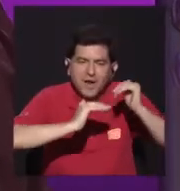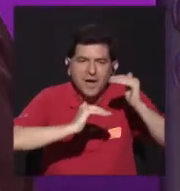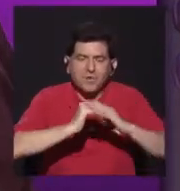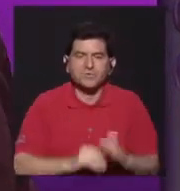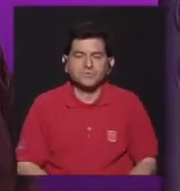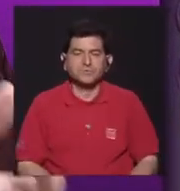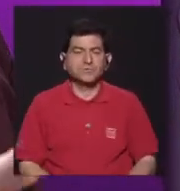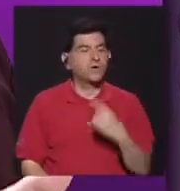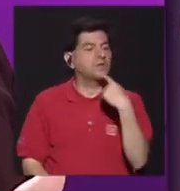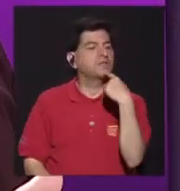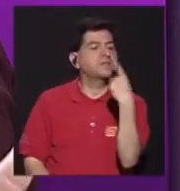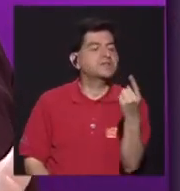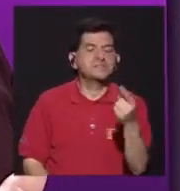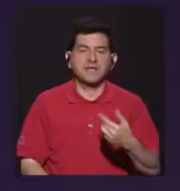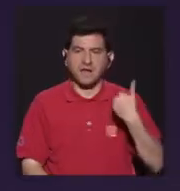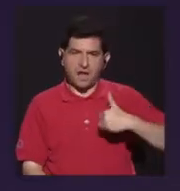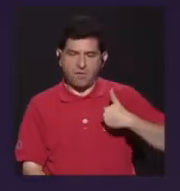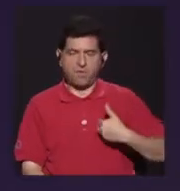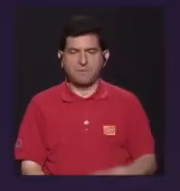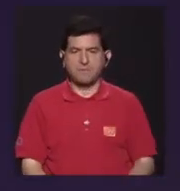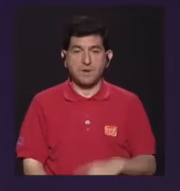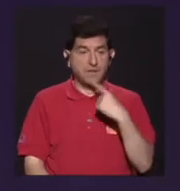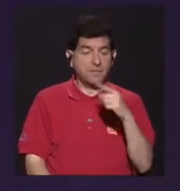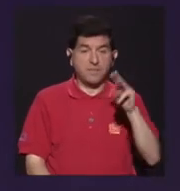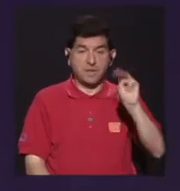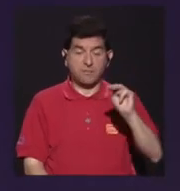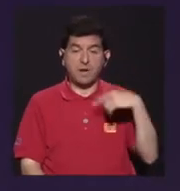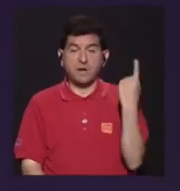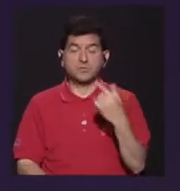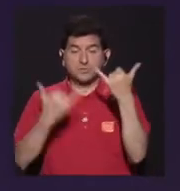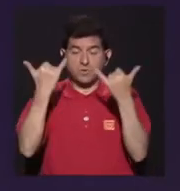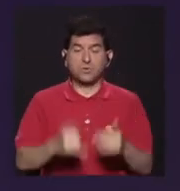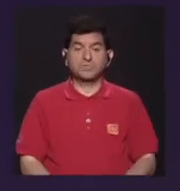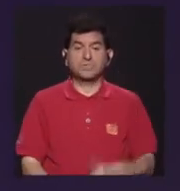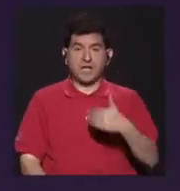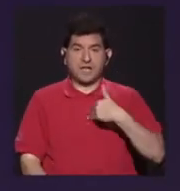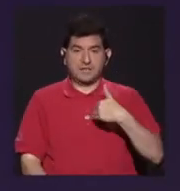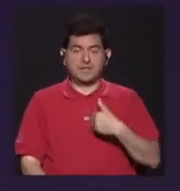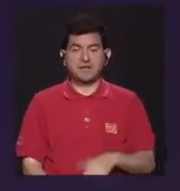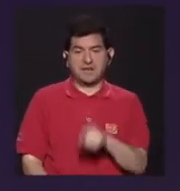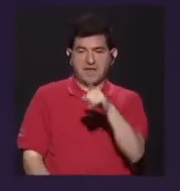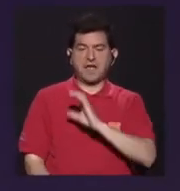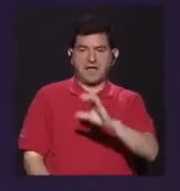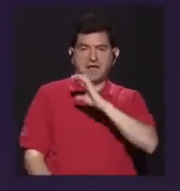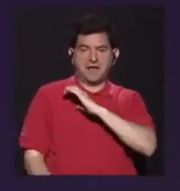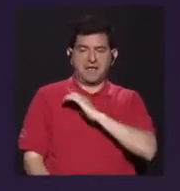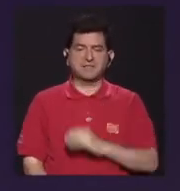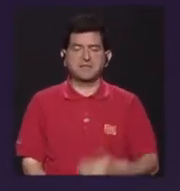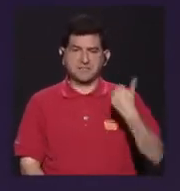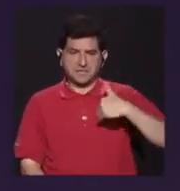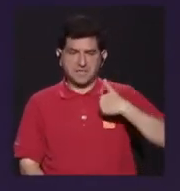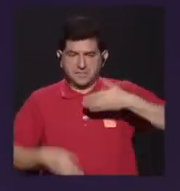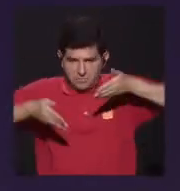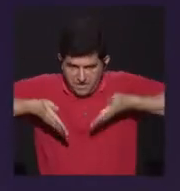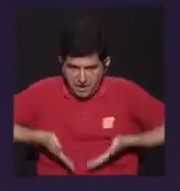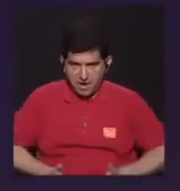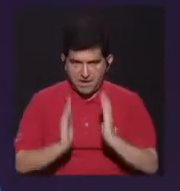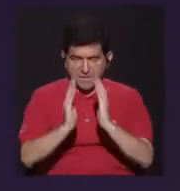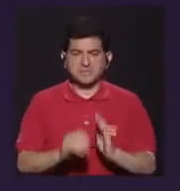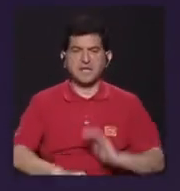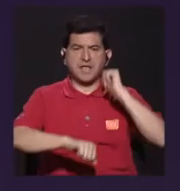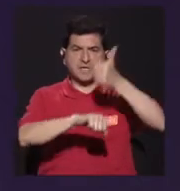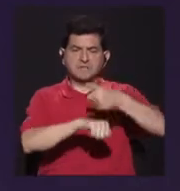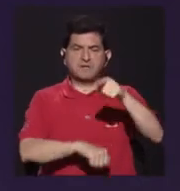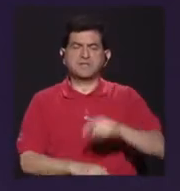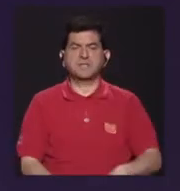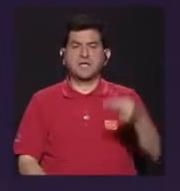desde la construcción de lo que le dicen a los hombres. Como decía ahora Mario, solo por el hecho de un genital de hombre con el que se nace, ya te asignan hasta tu